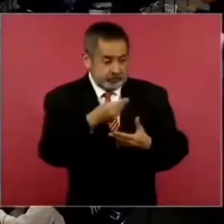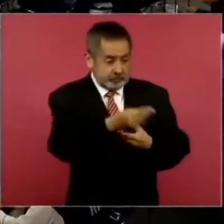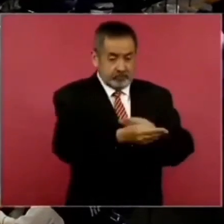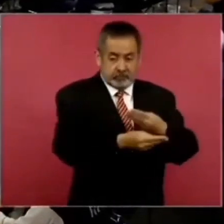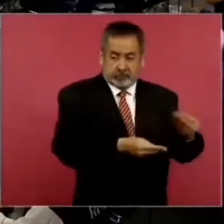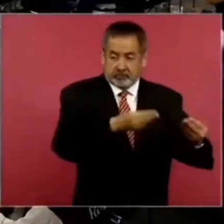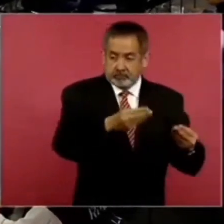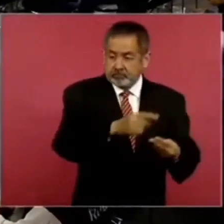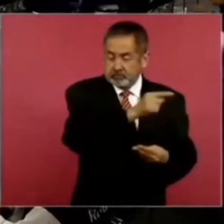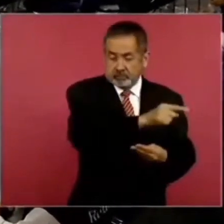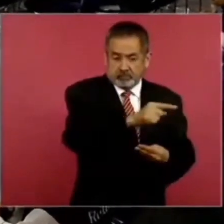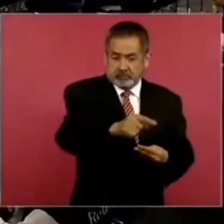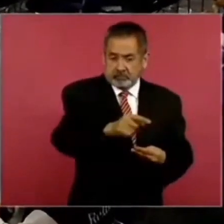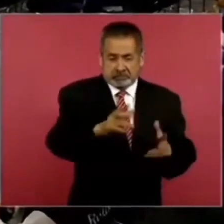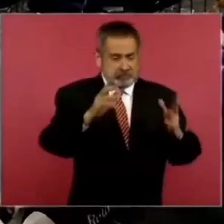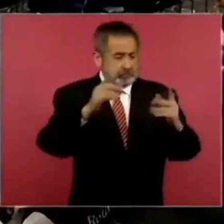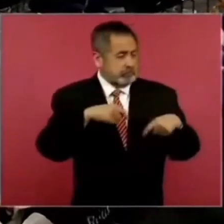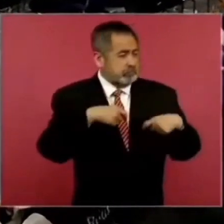ministros,